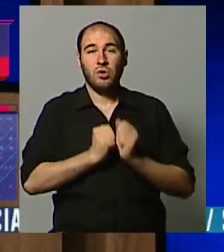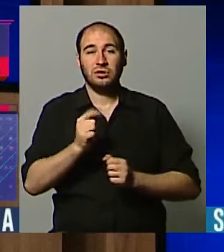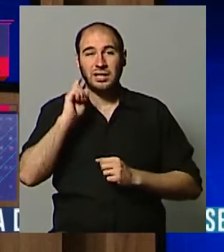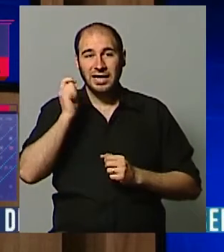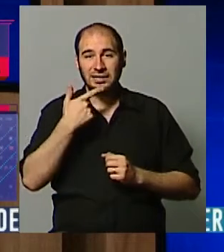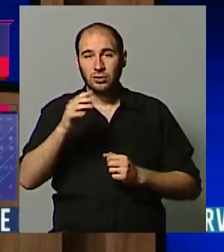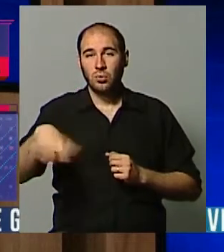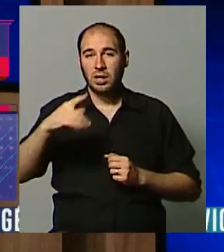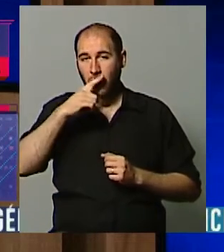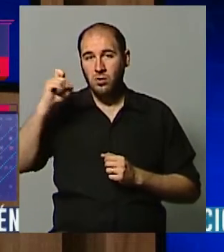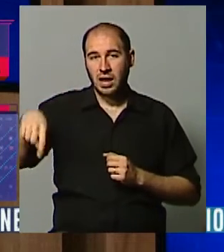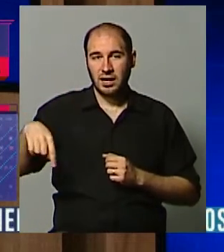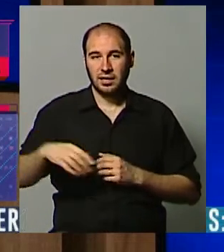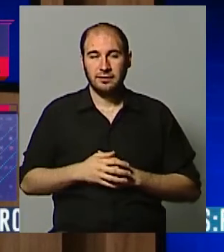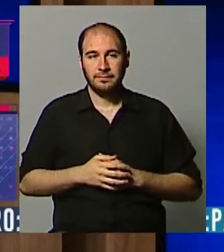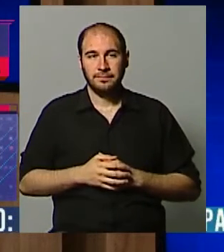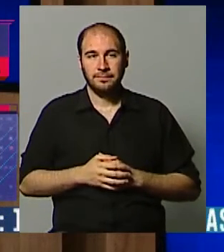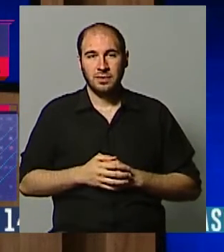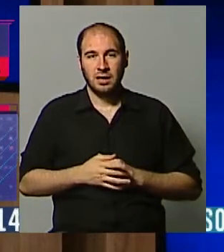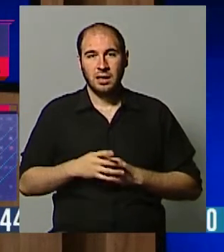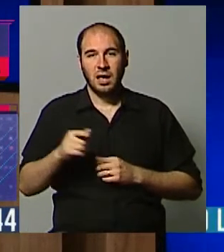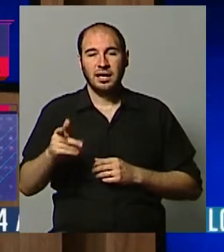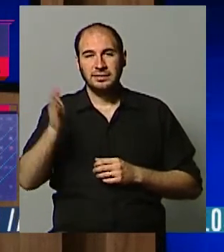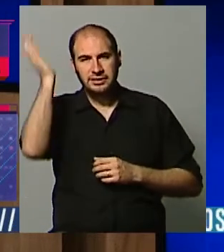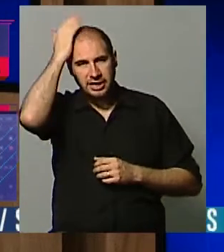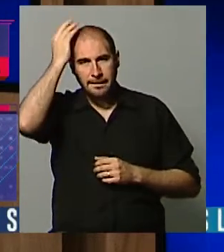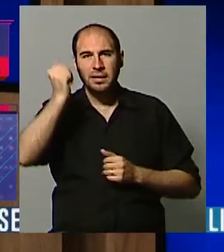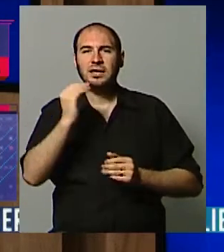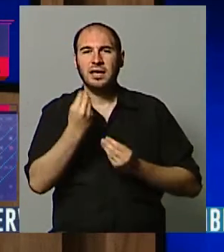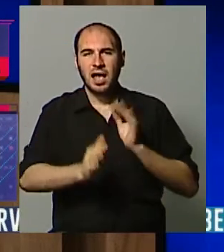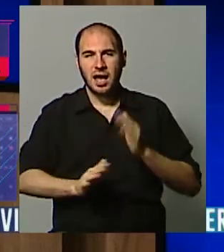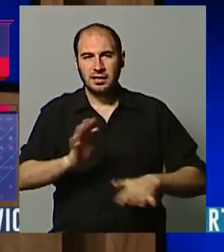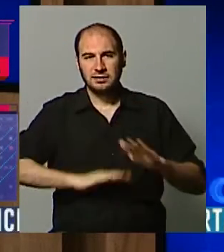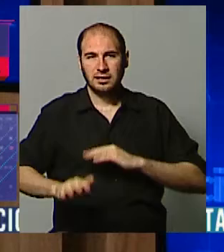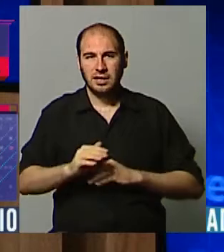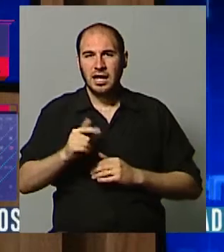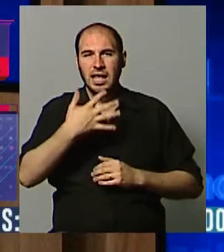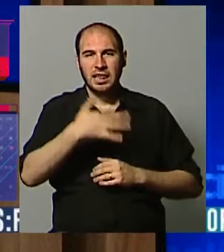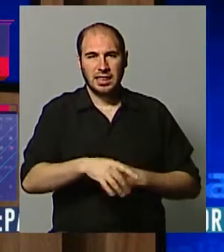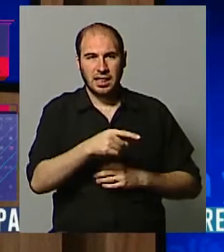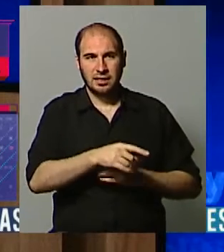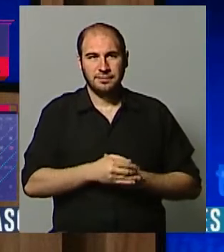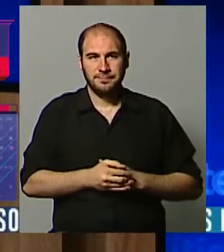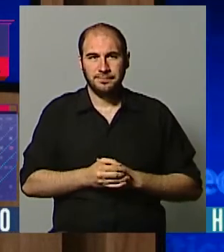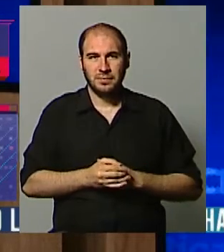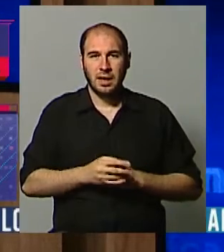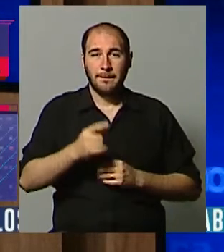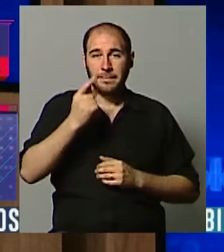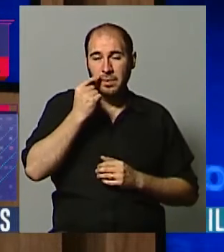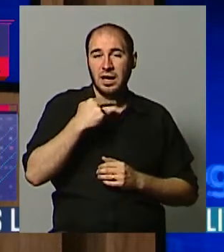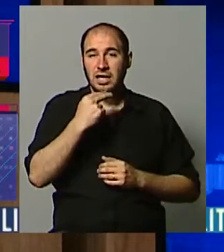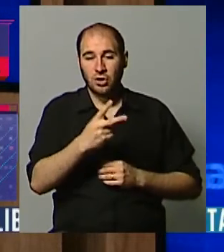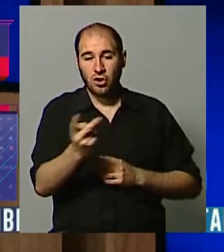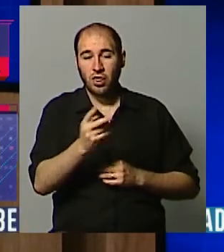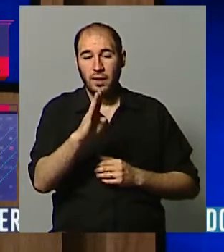gas en Ucrania. Uh-huh. Lo que ha hecho en este sentido Donald Trump es hacer referencia a que él interpreta de que tanto padre e hijo